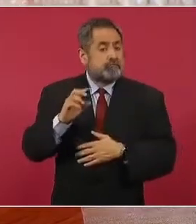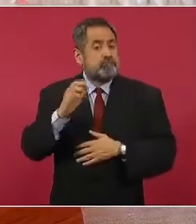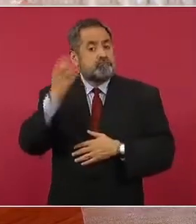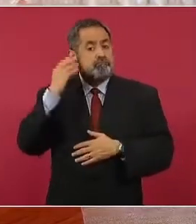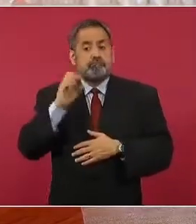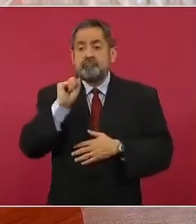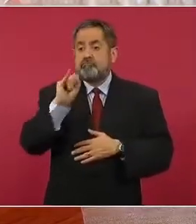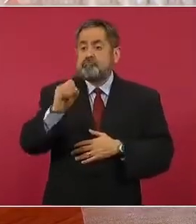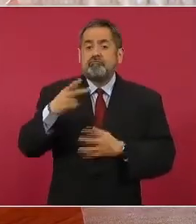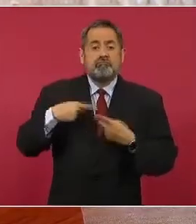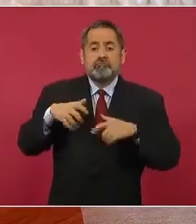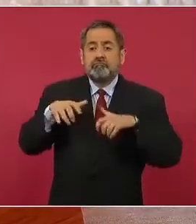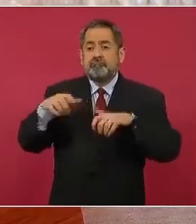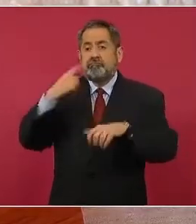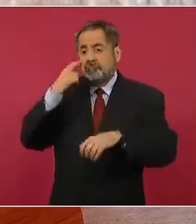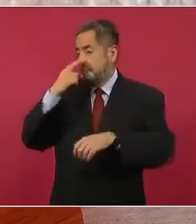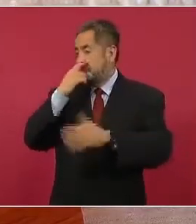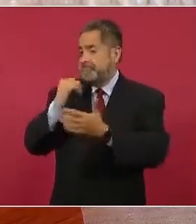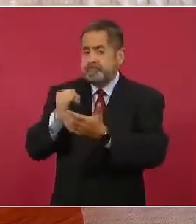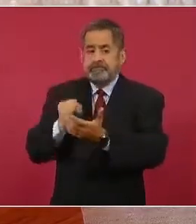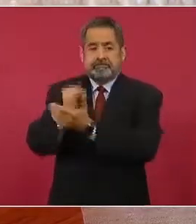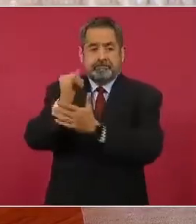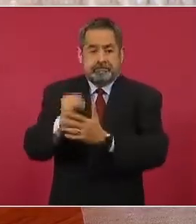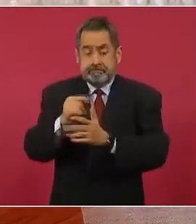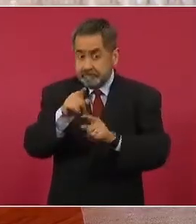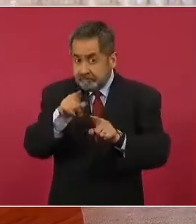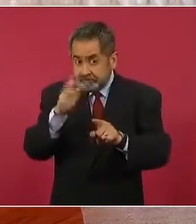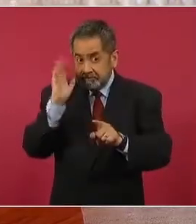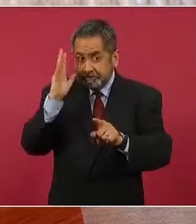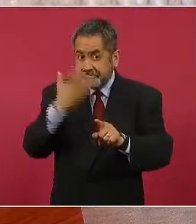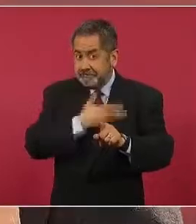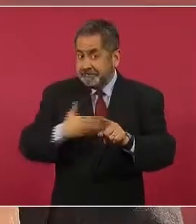Chile dijo: